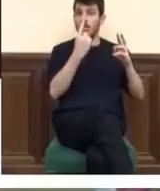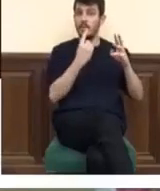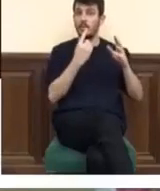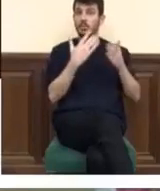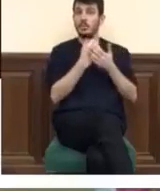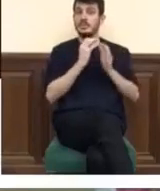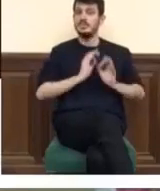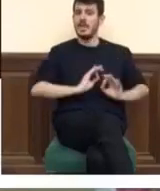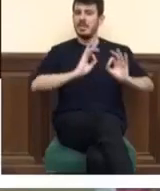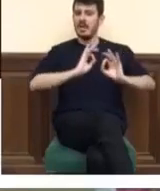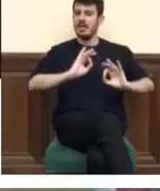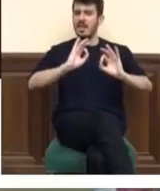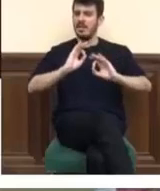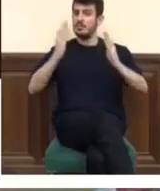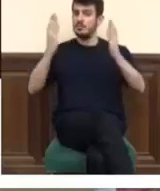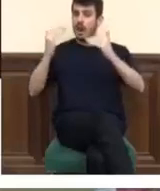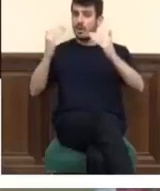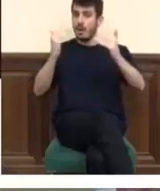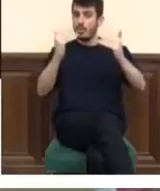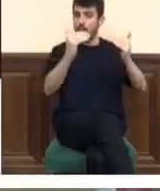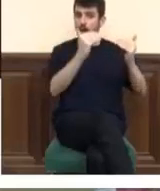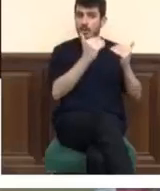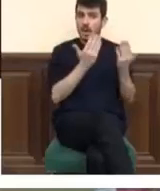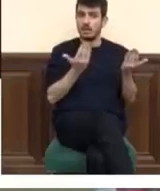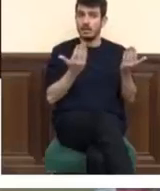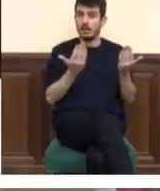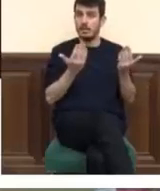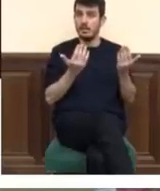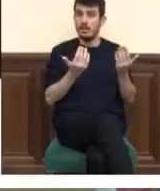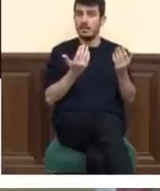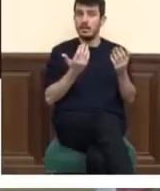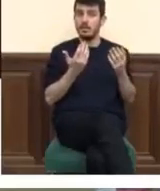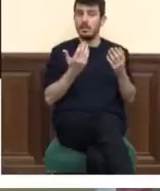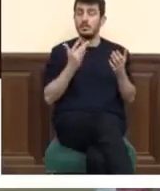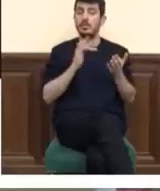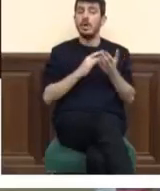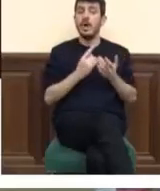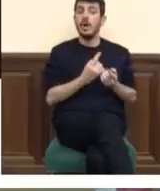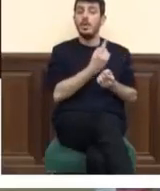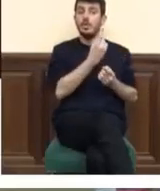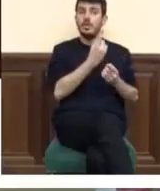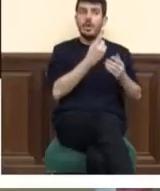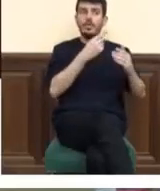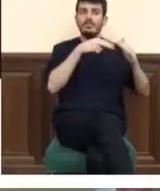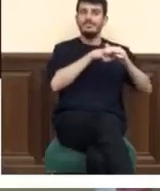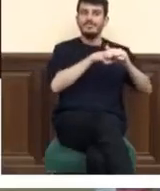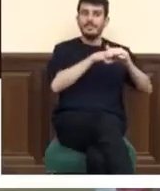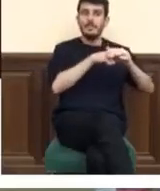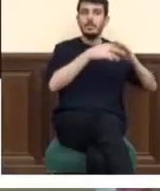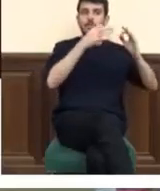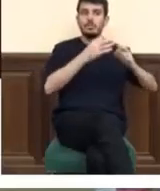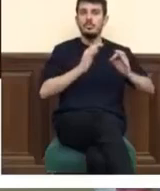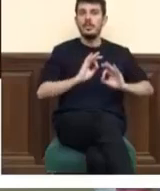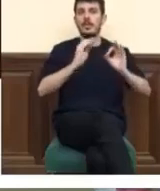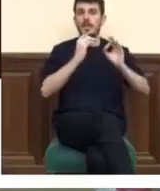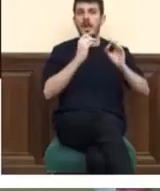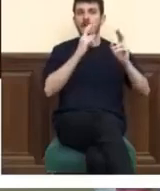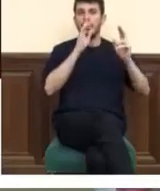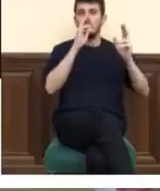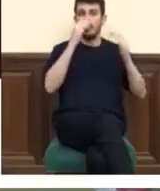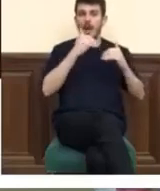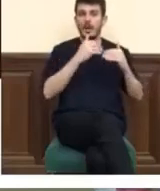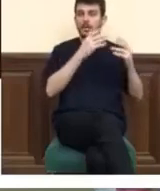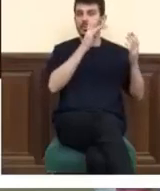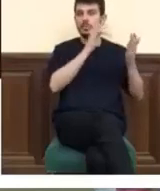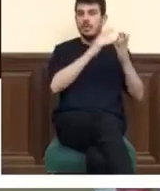todas las especialidades, bueno, pues que esté ingresada en uno que no tenga una especialidad determinada, que la tengan que trasladar